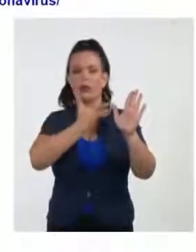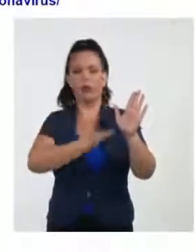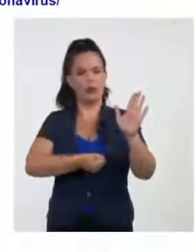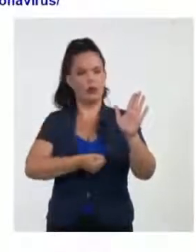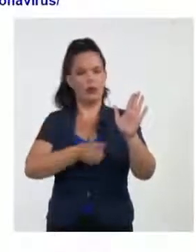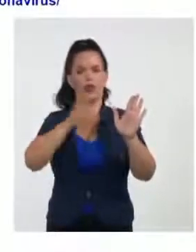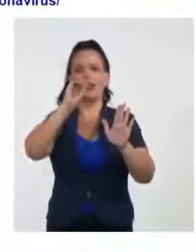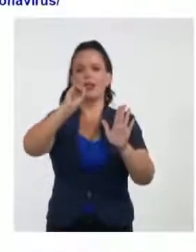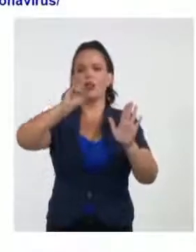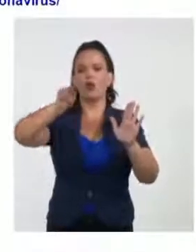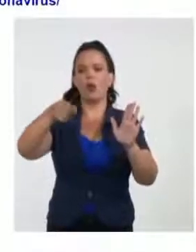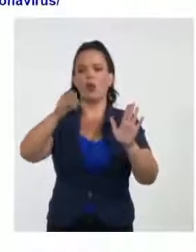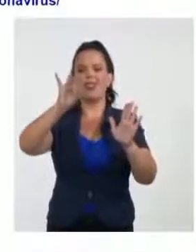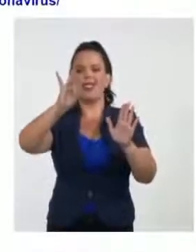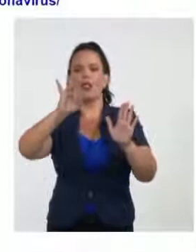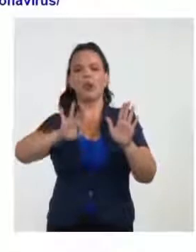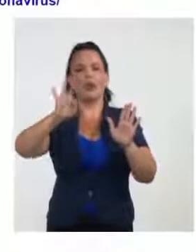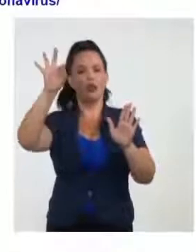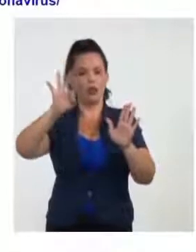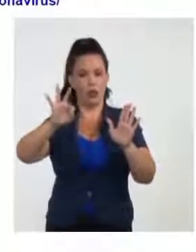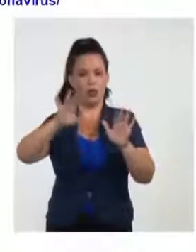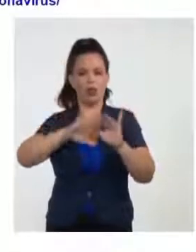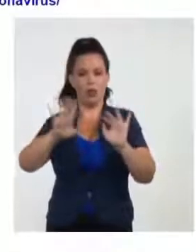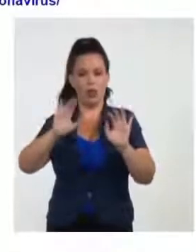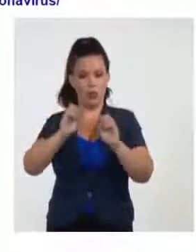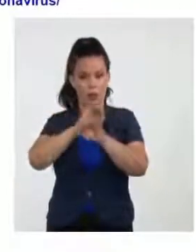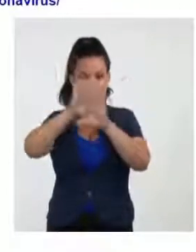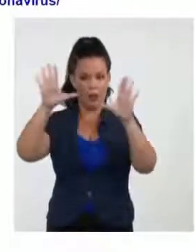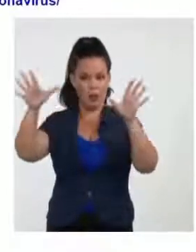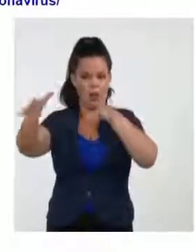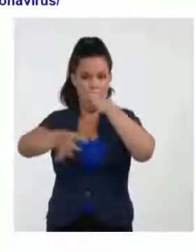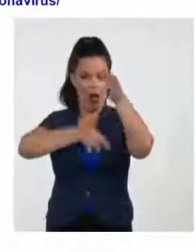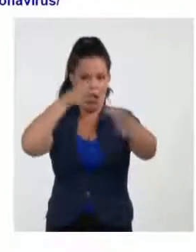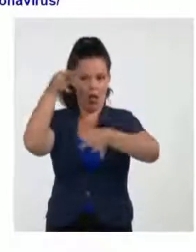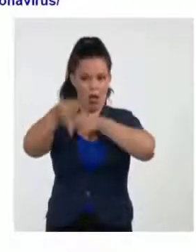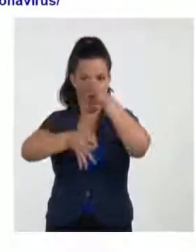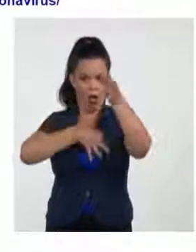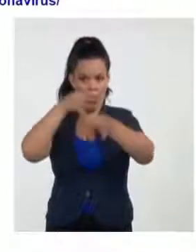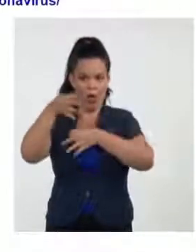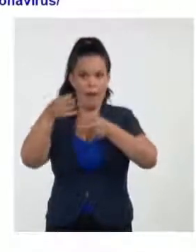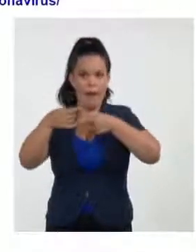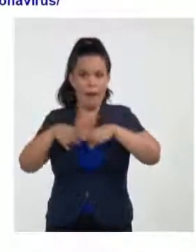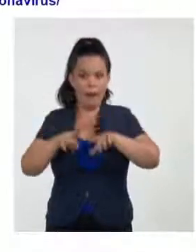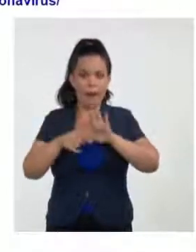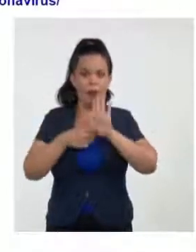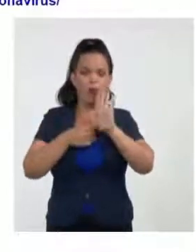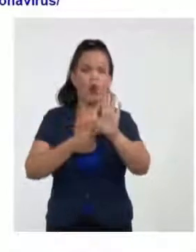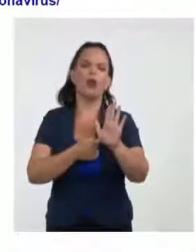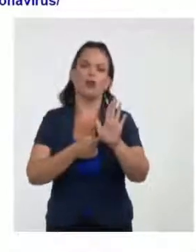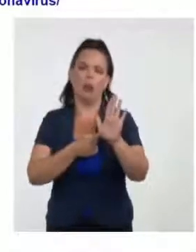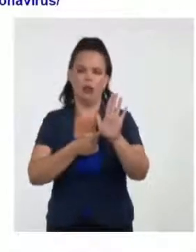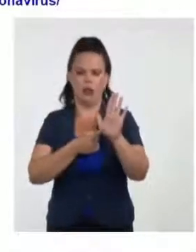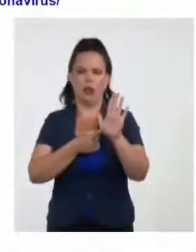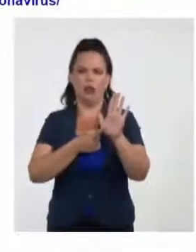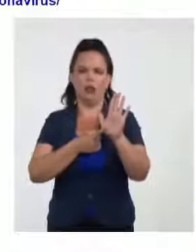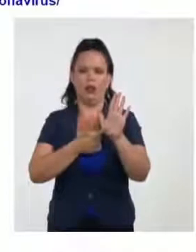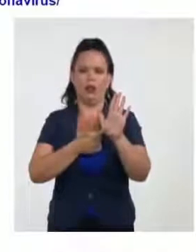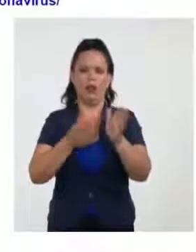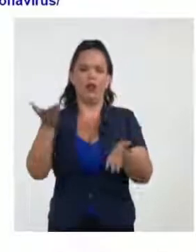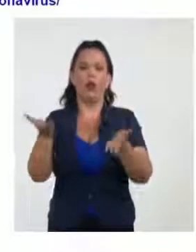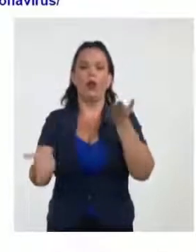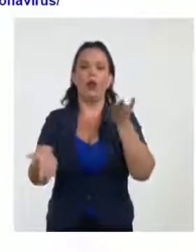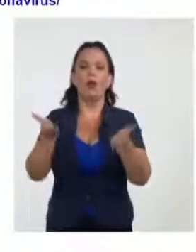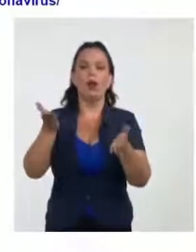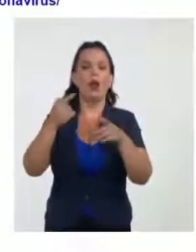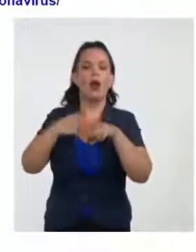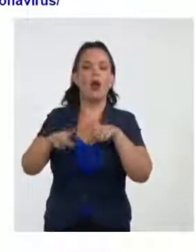0,7% que explicamos esta mañana. Sin embargo, ustedes pueden ver cómo la letalidad del resto de los países